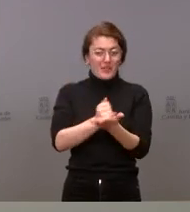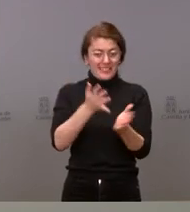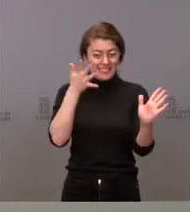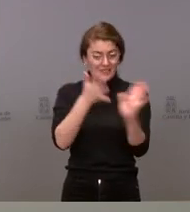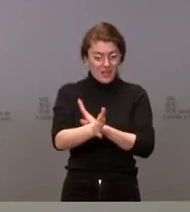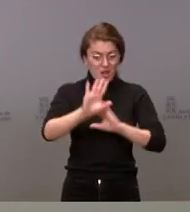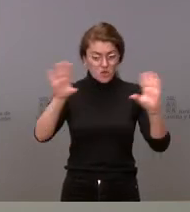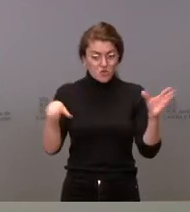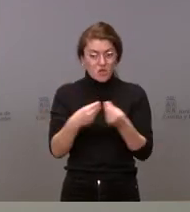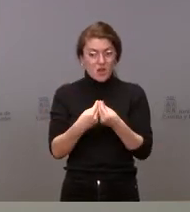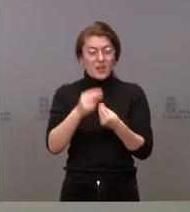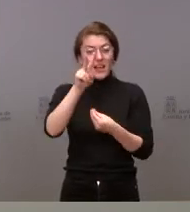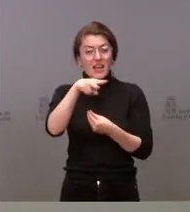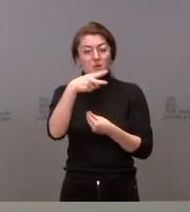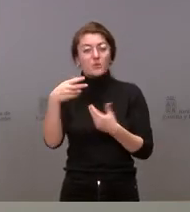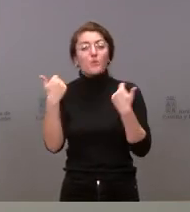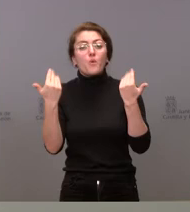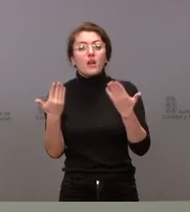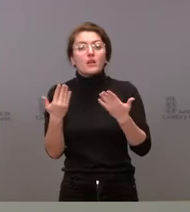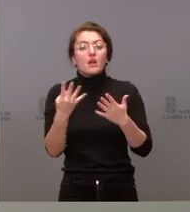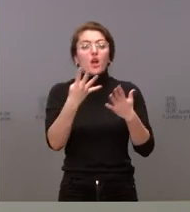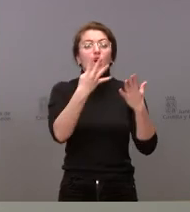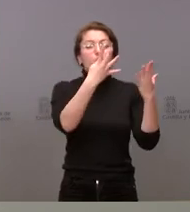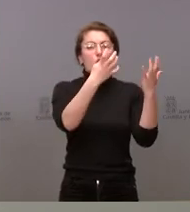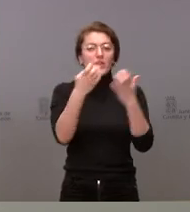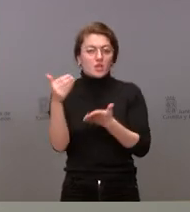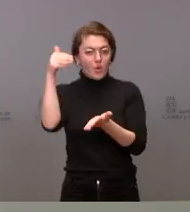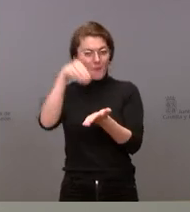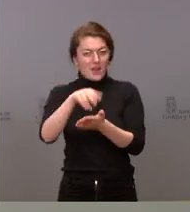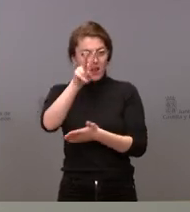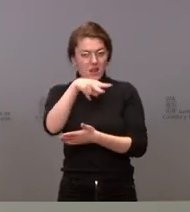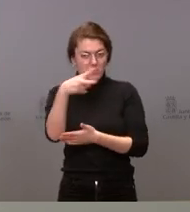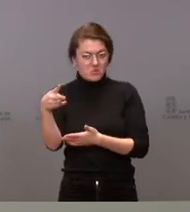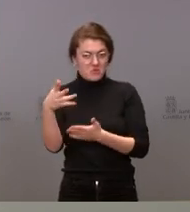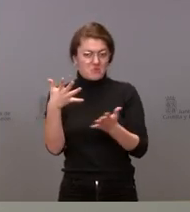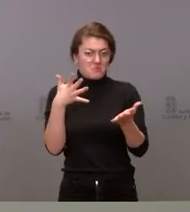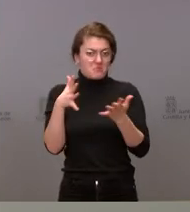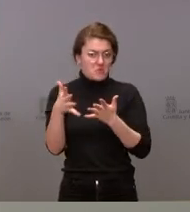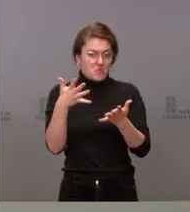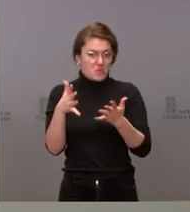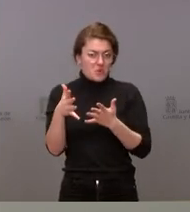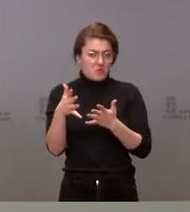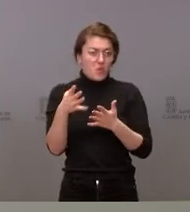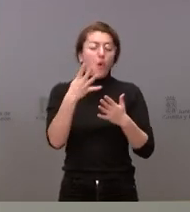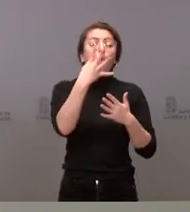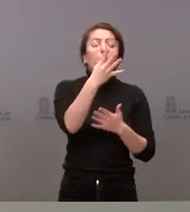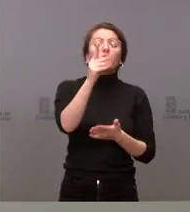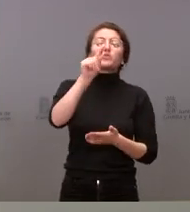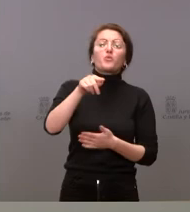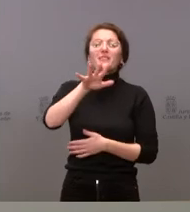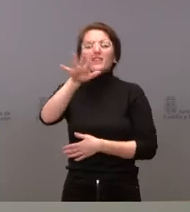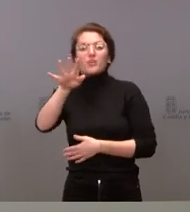de tener un gasto final de 900 mil euros es decir que prácticamente salvo error omisión se mantienen los 4.546